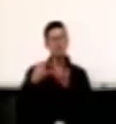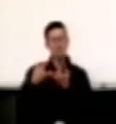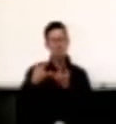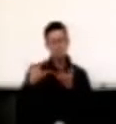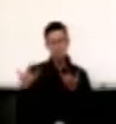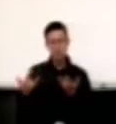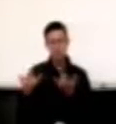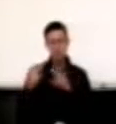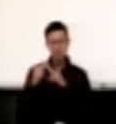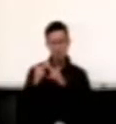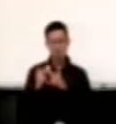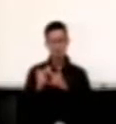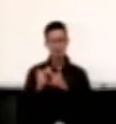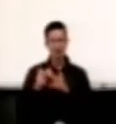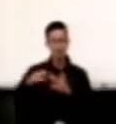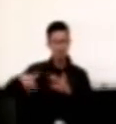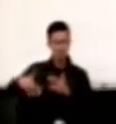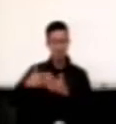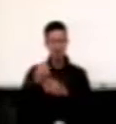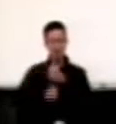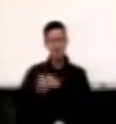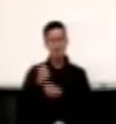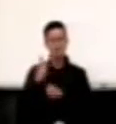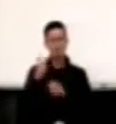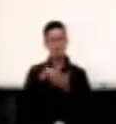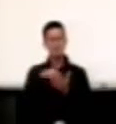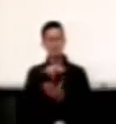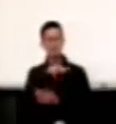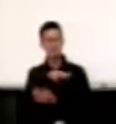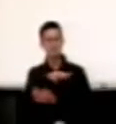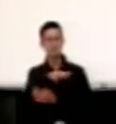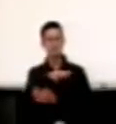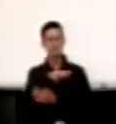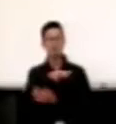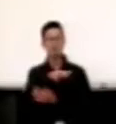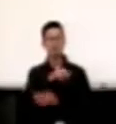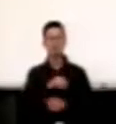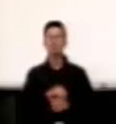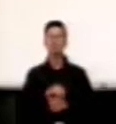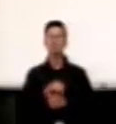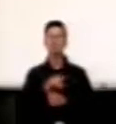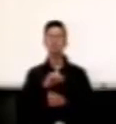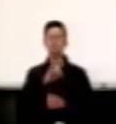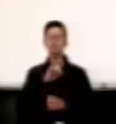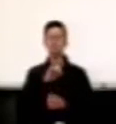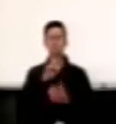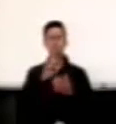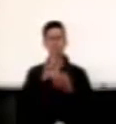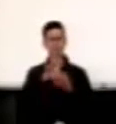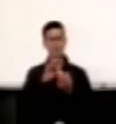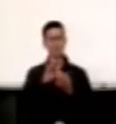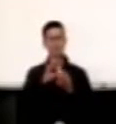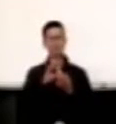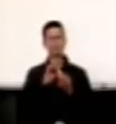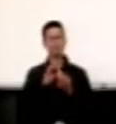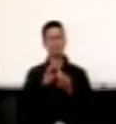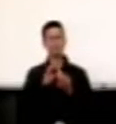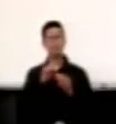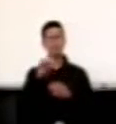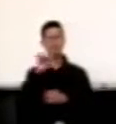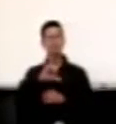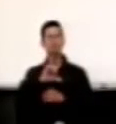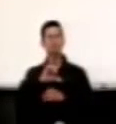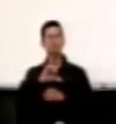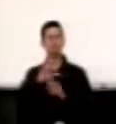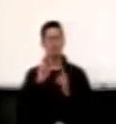mirada posterior a la elección de 2018. Y bueno, yo no voy a hacer comentarios sobre la obra porque para eso estamos reunidos hoy. Yo solamente